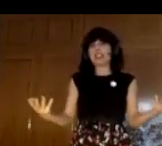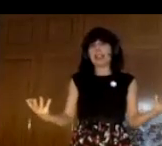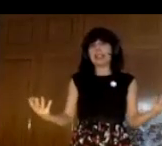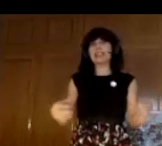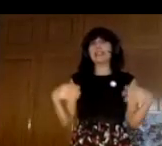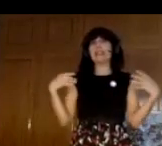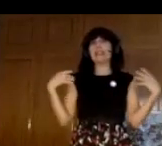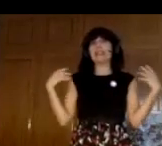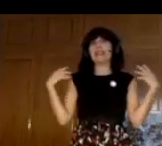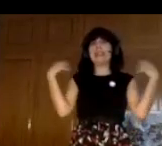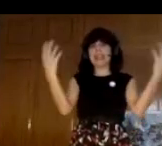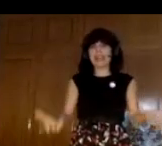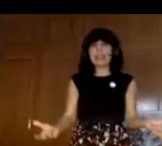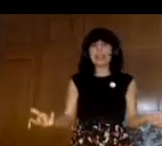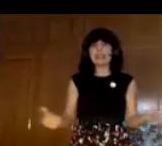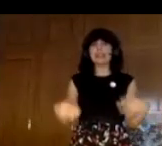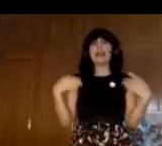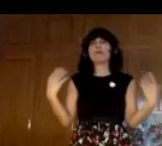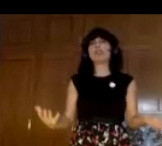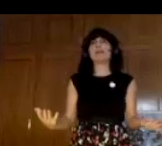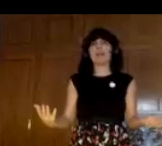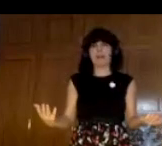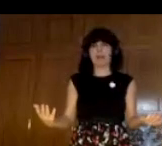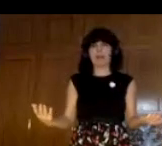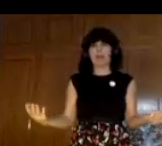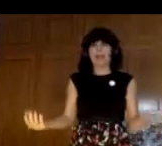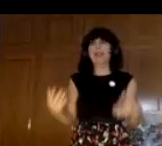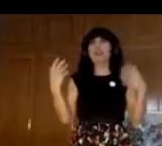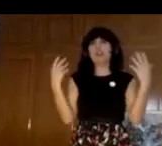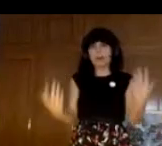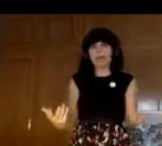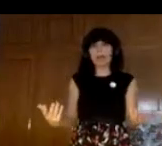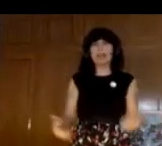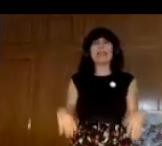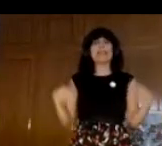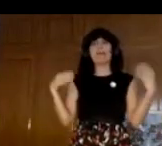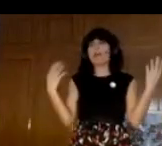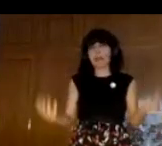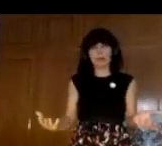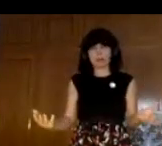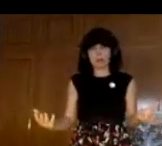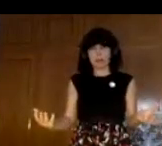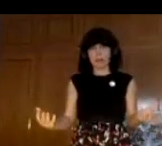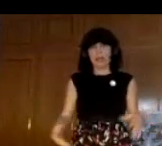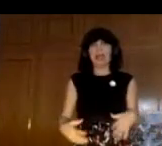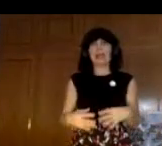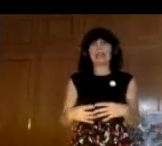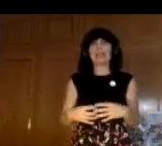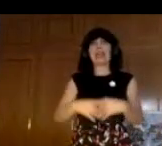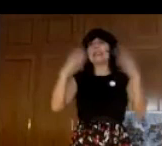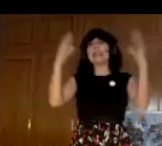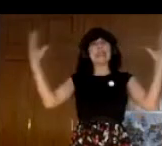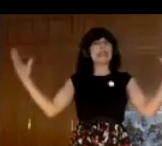cosas grandes y lejanas dan mucha pereza. El oso polar está muy lejos.